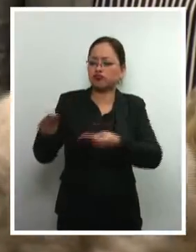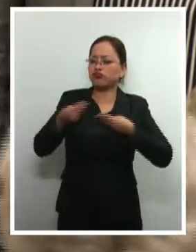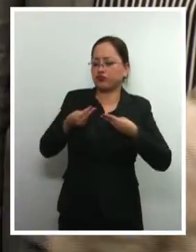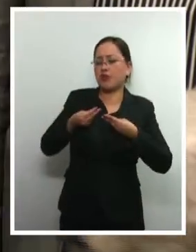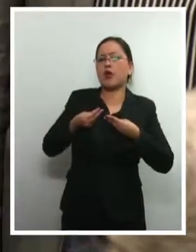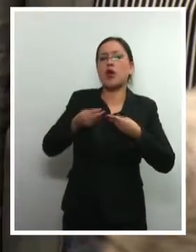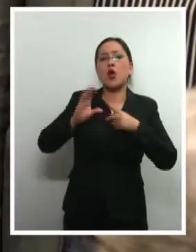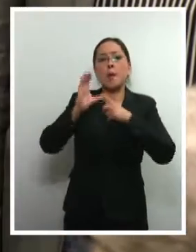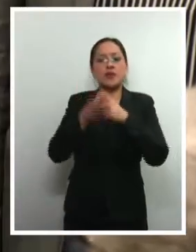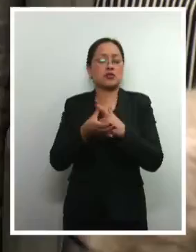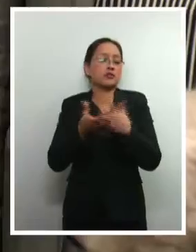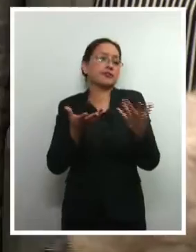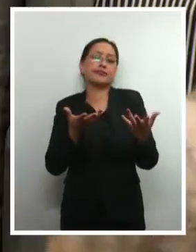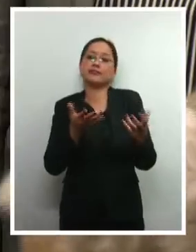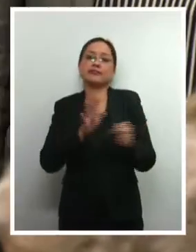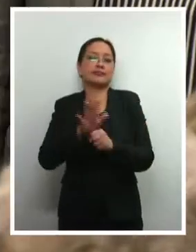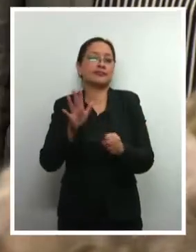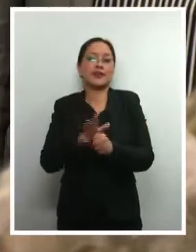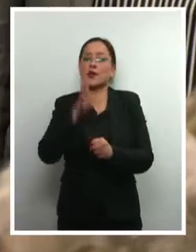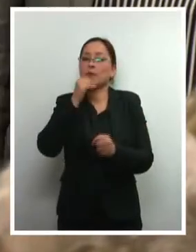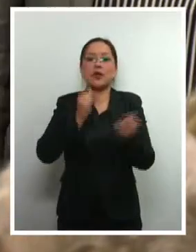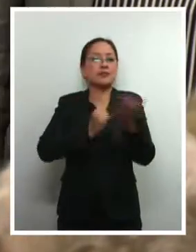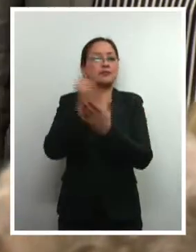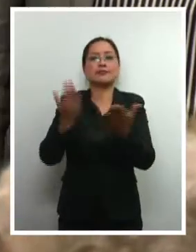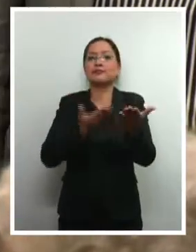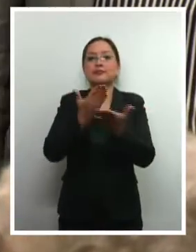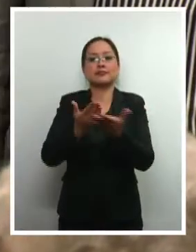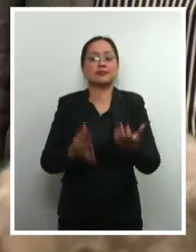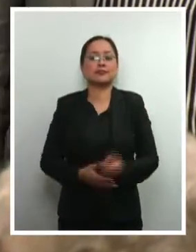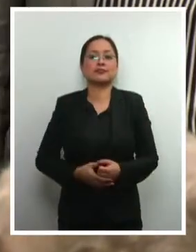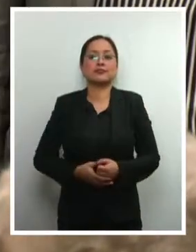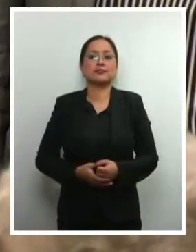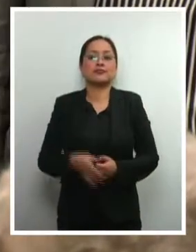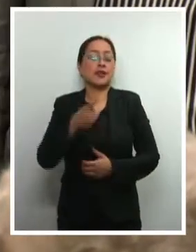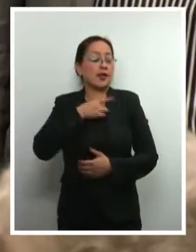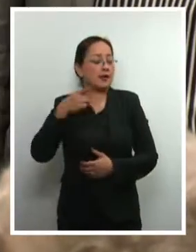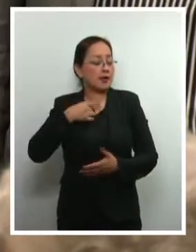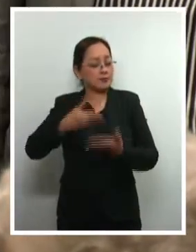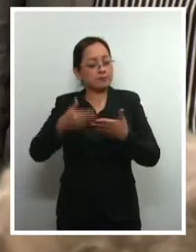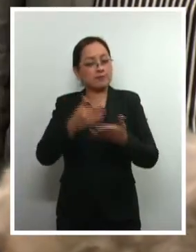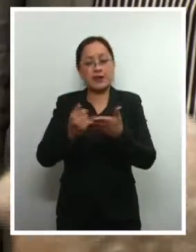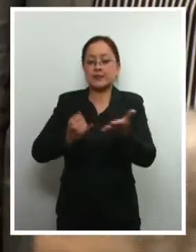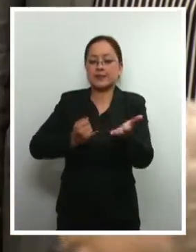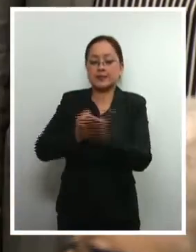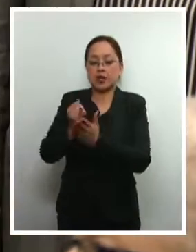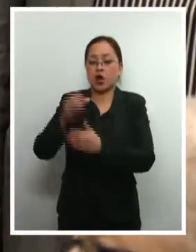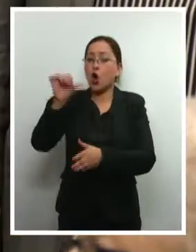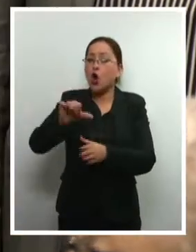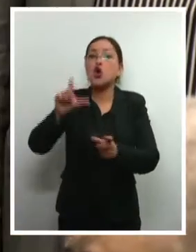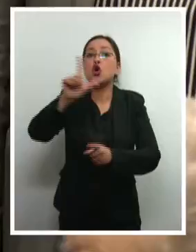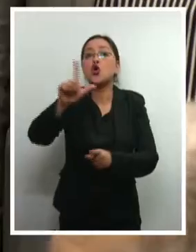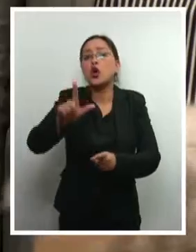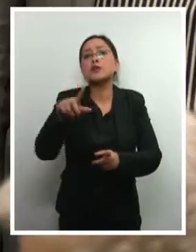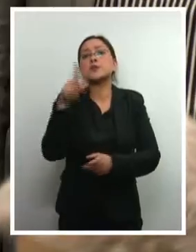las comisiones ya no pueden dictaminar. Entonces tenemos que tomar una decisión, hoy o el lunes.